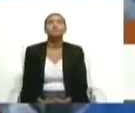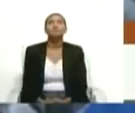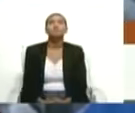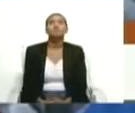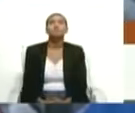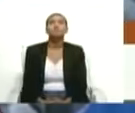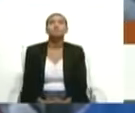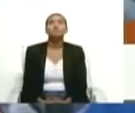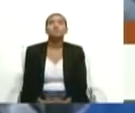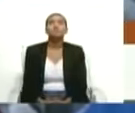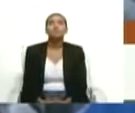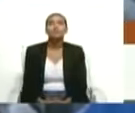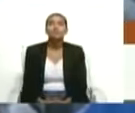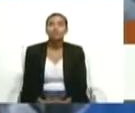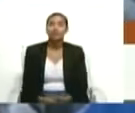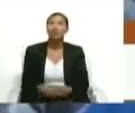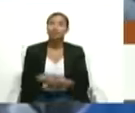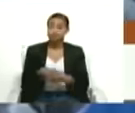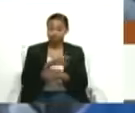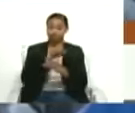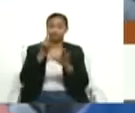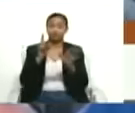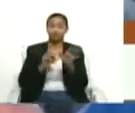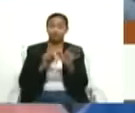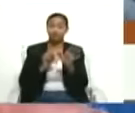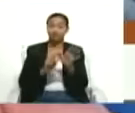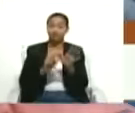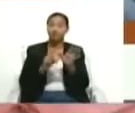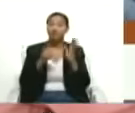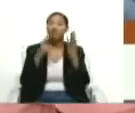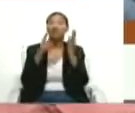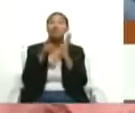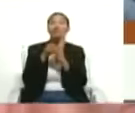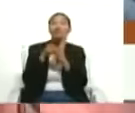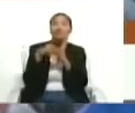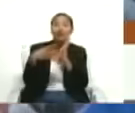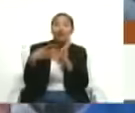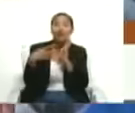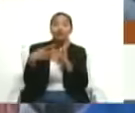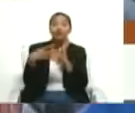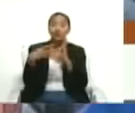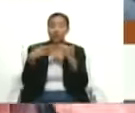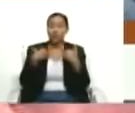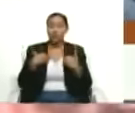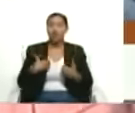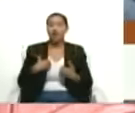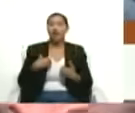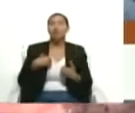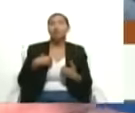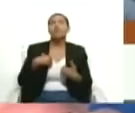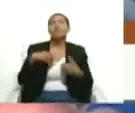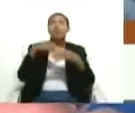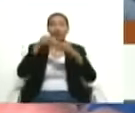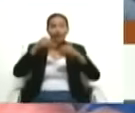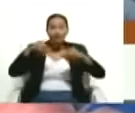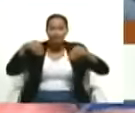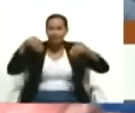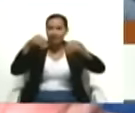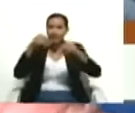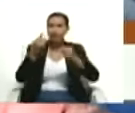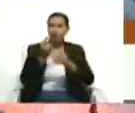ver con los derechos de la madre naturaleza. Uno de los principales desafíos, no solo de Venezuela, sino del planeta